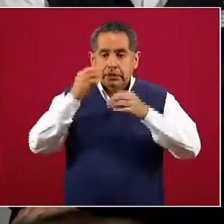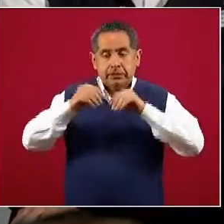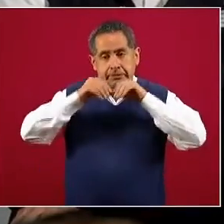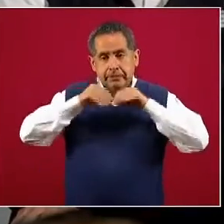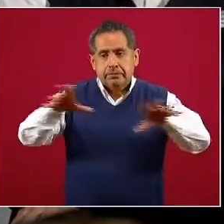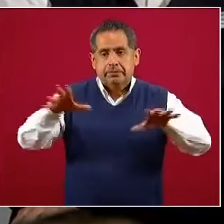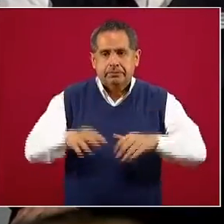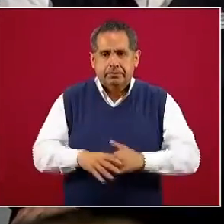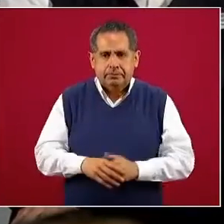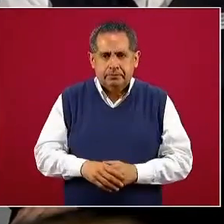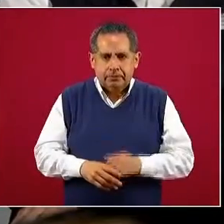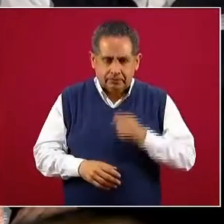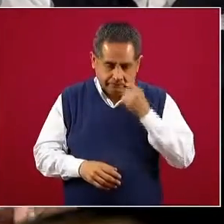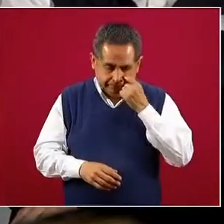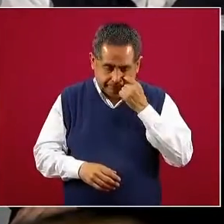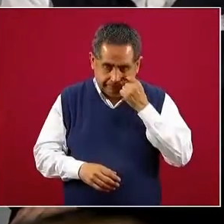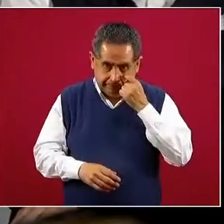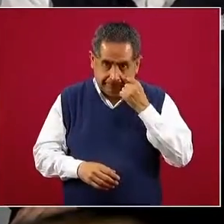Gobierno de México.